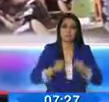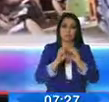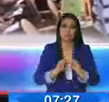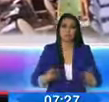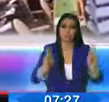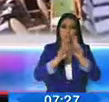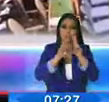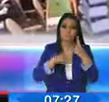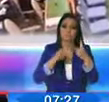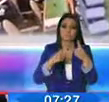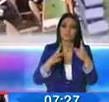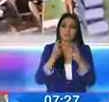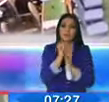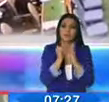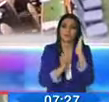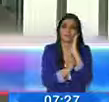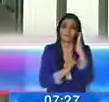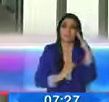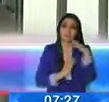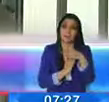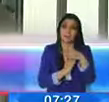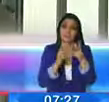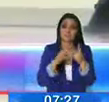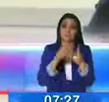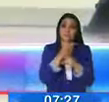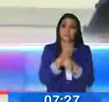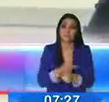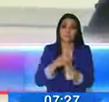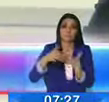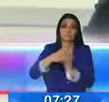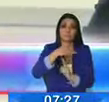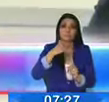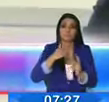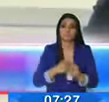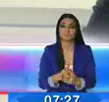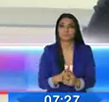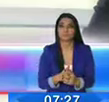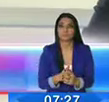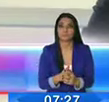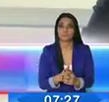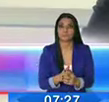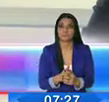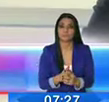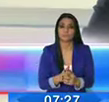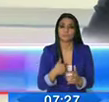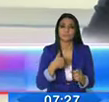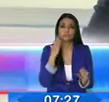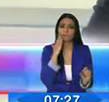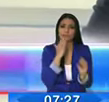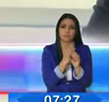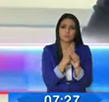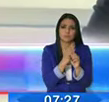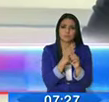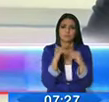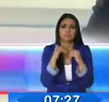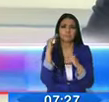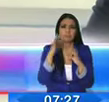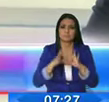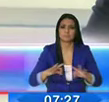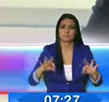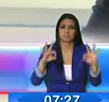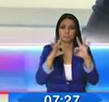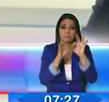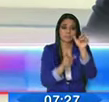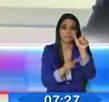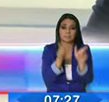centrará en la paz y el cuidado medioambiental tiene como propósito algo muy significativo las personas